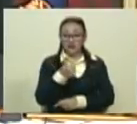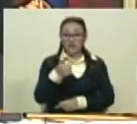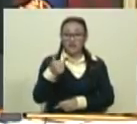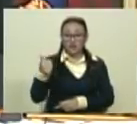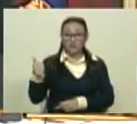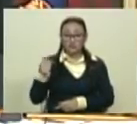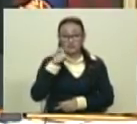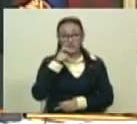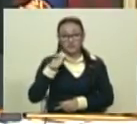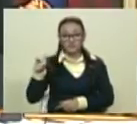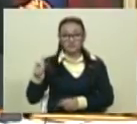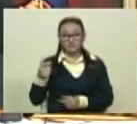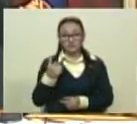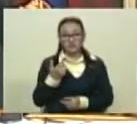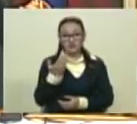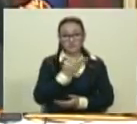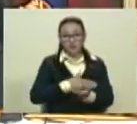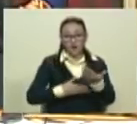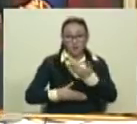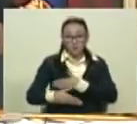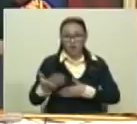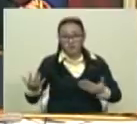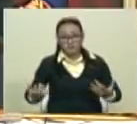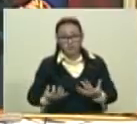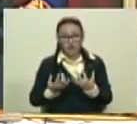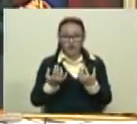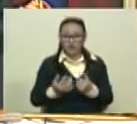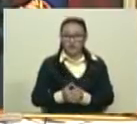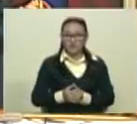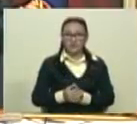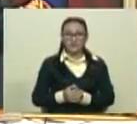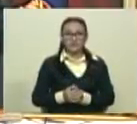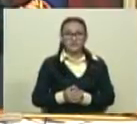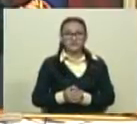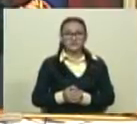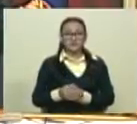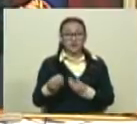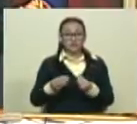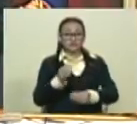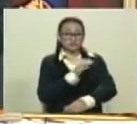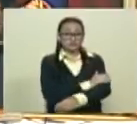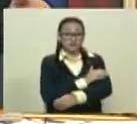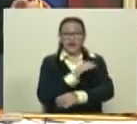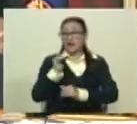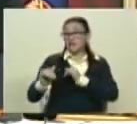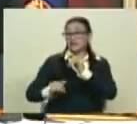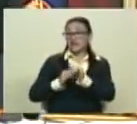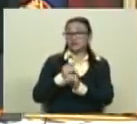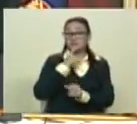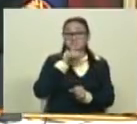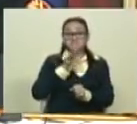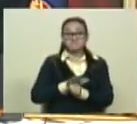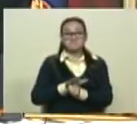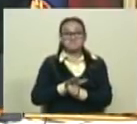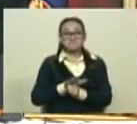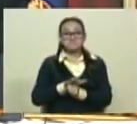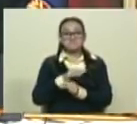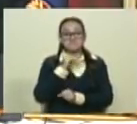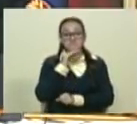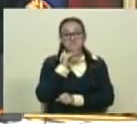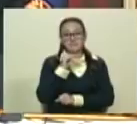casos. Claro, como lo hizo el antichavismo y la derecha, los medios internacionales callaron.